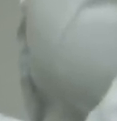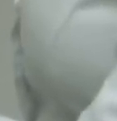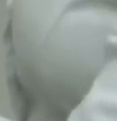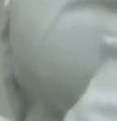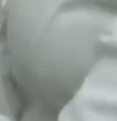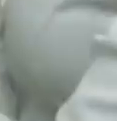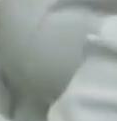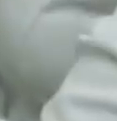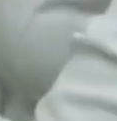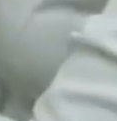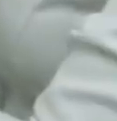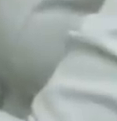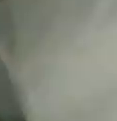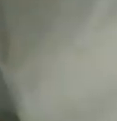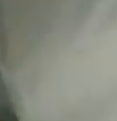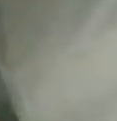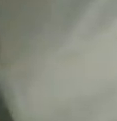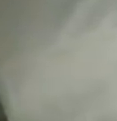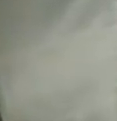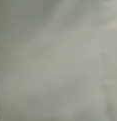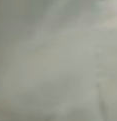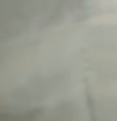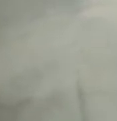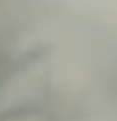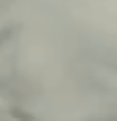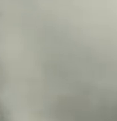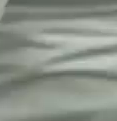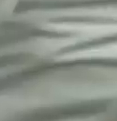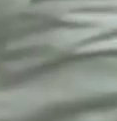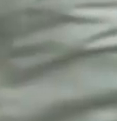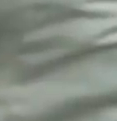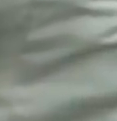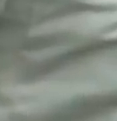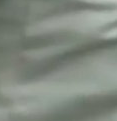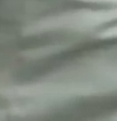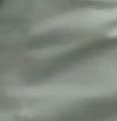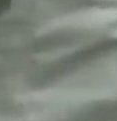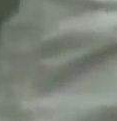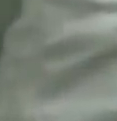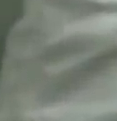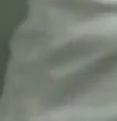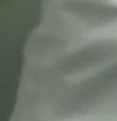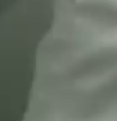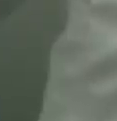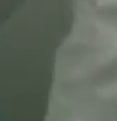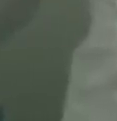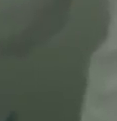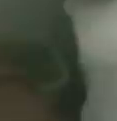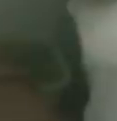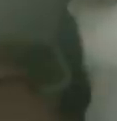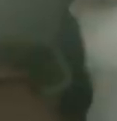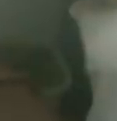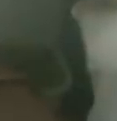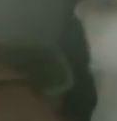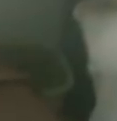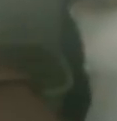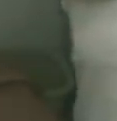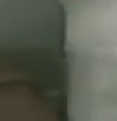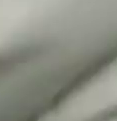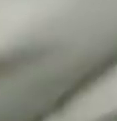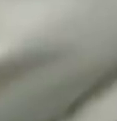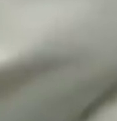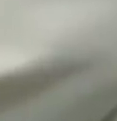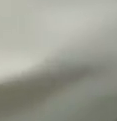República. No he sentido ningún tipo de sintomatología por los momentos después de la aplicación del medicamento. De